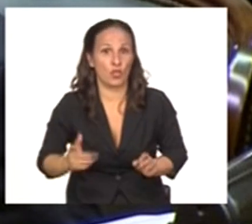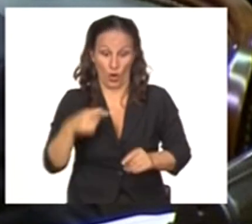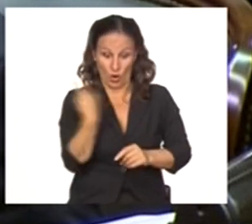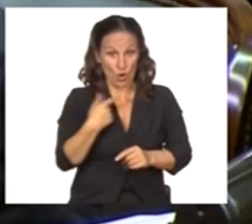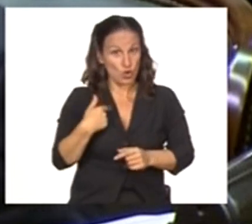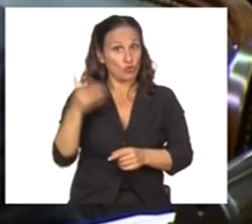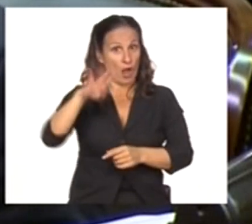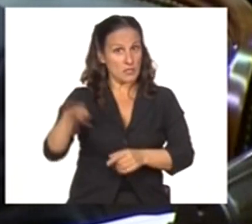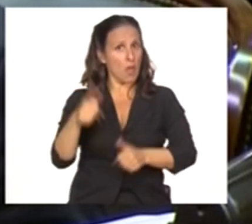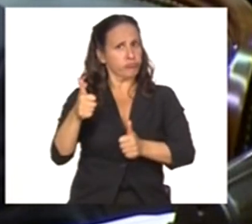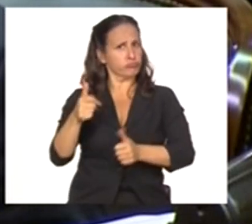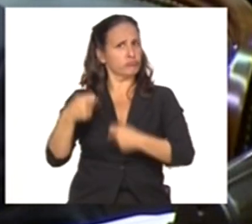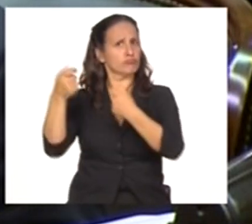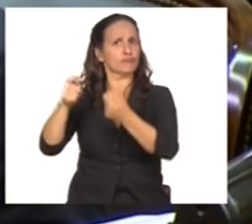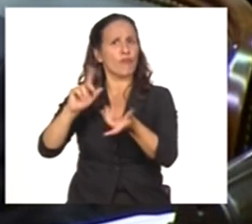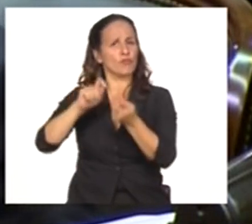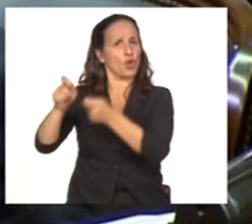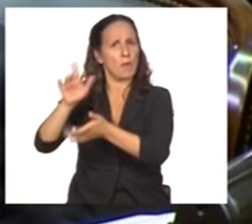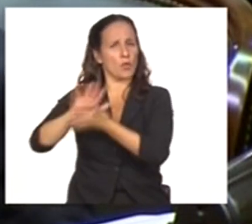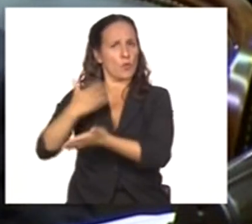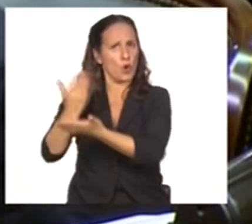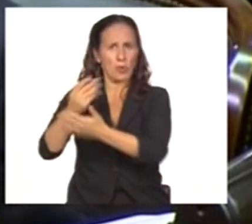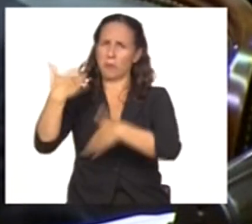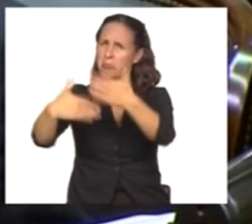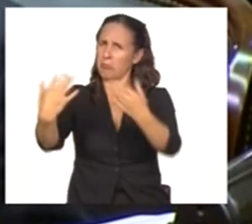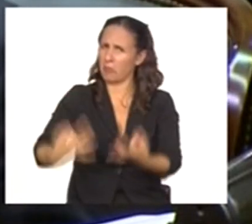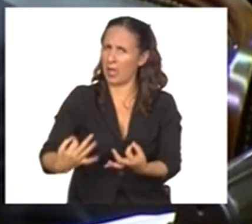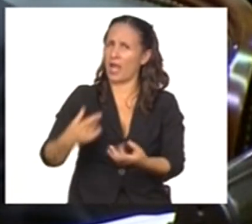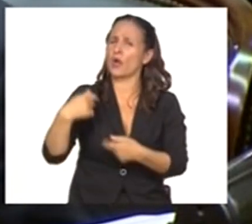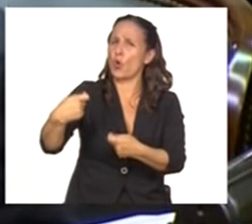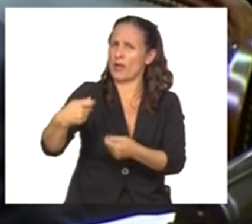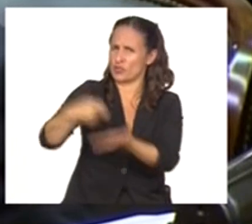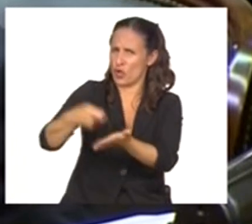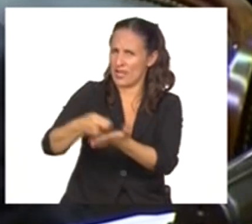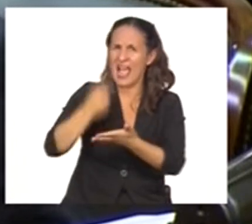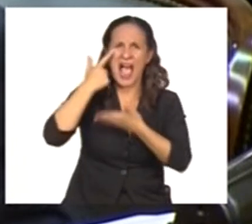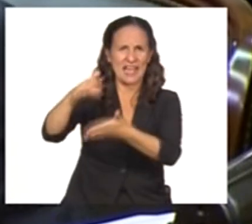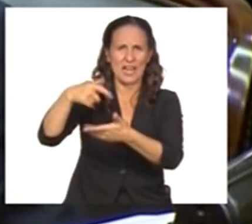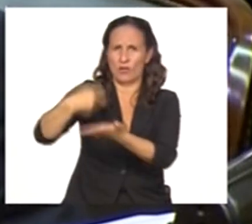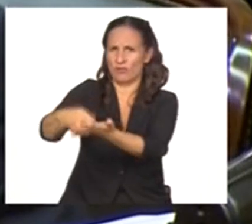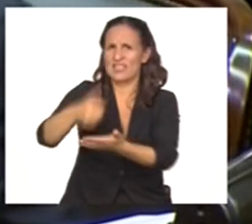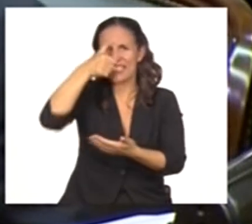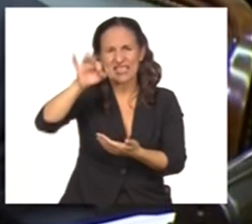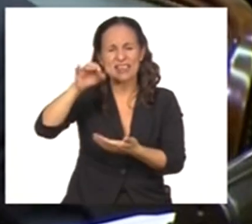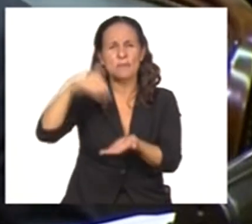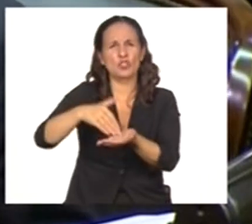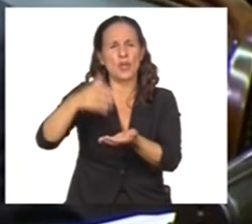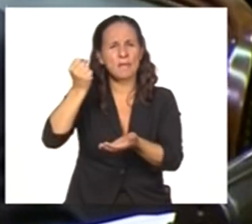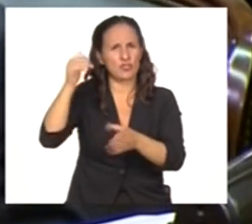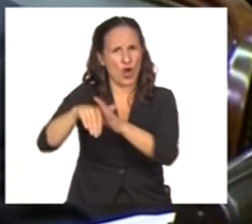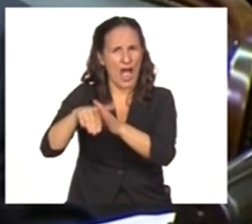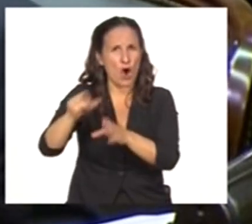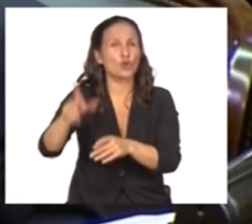ANSES funcionando, con jubilaciones y aguinaldo pago, con más de 60.000 millones de ahorro